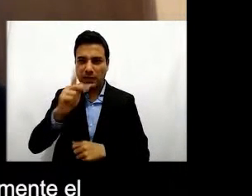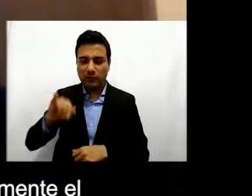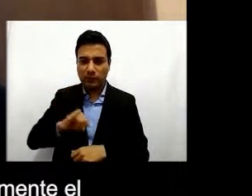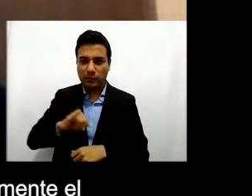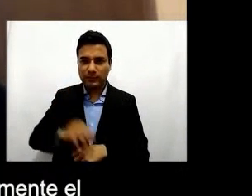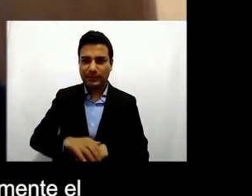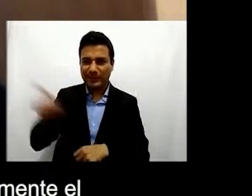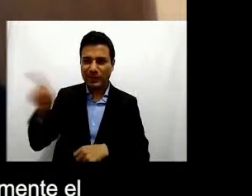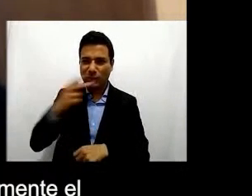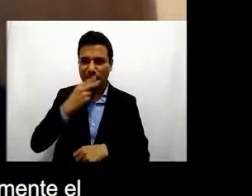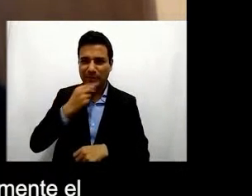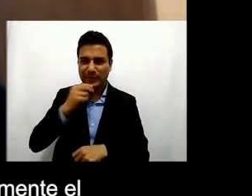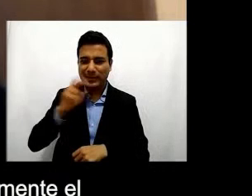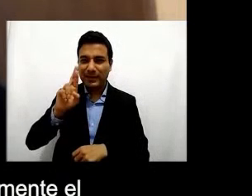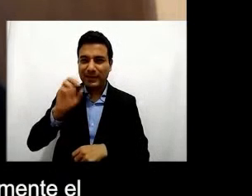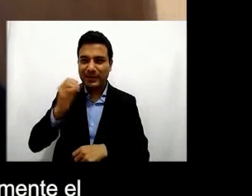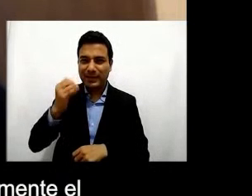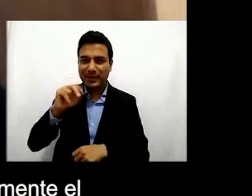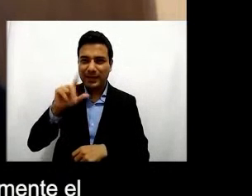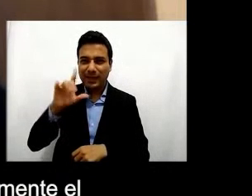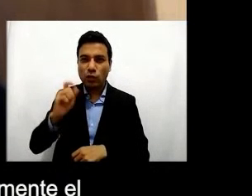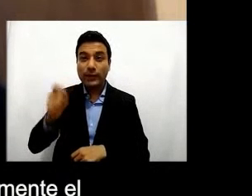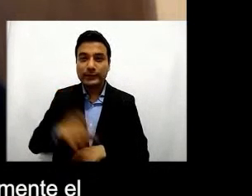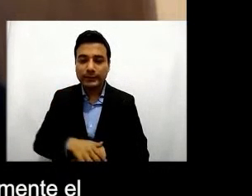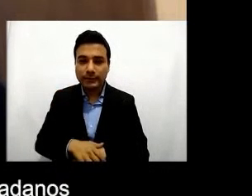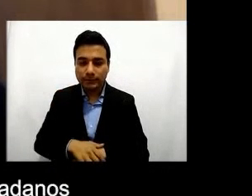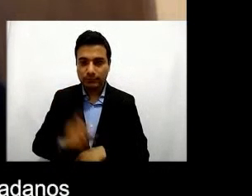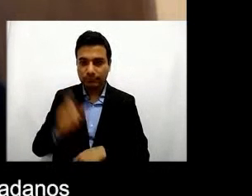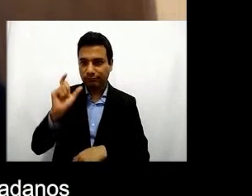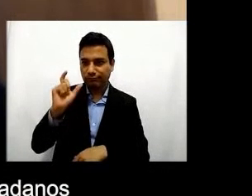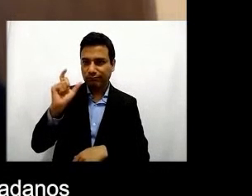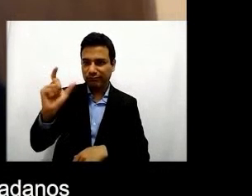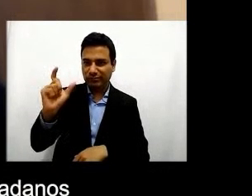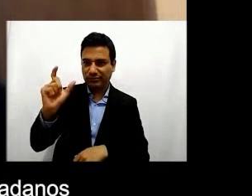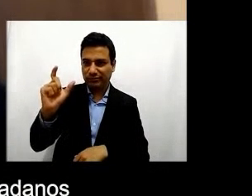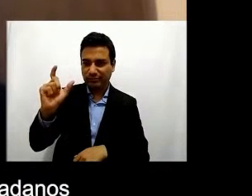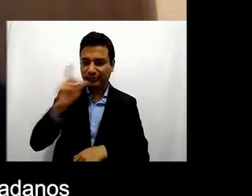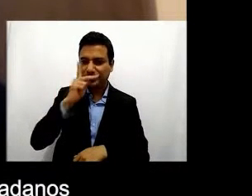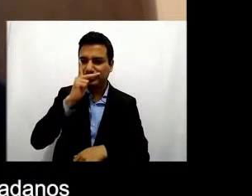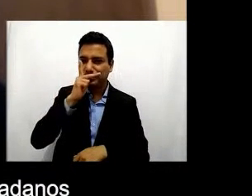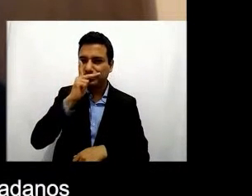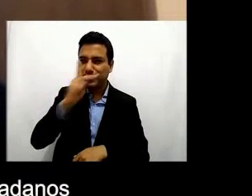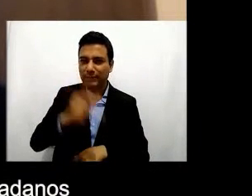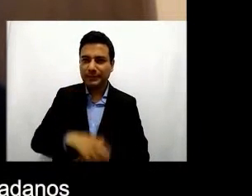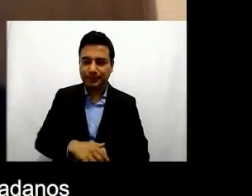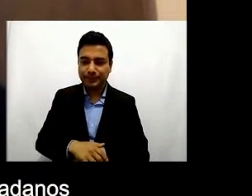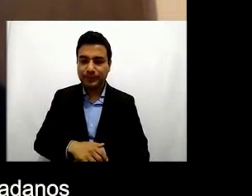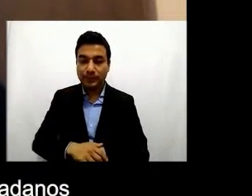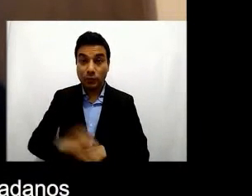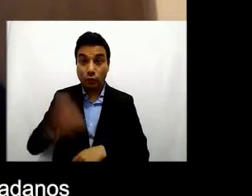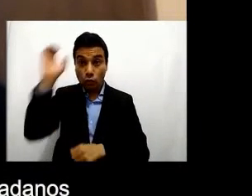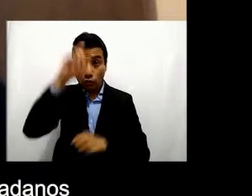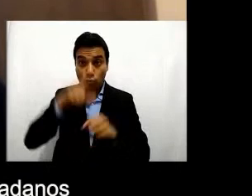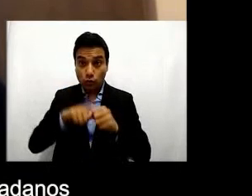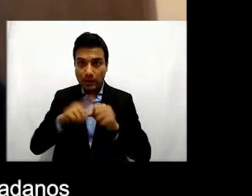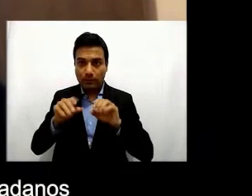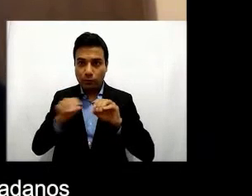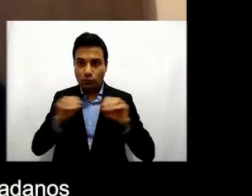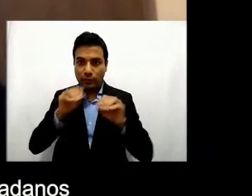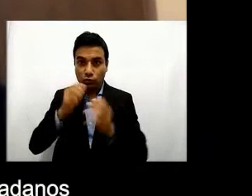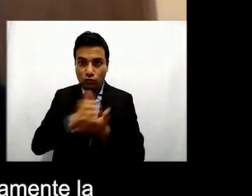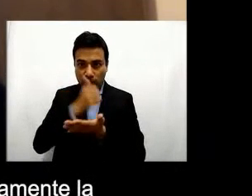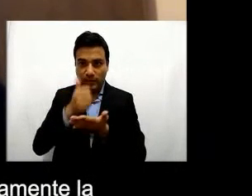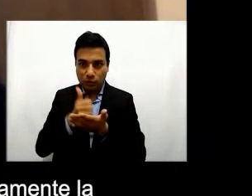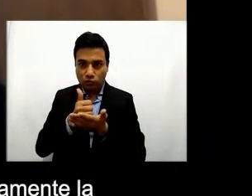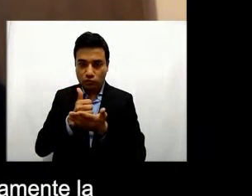de la Emergencia, que es justamente el término de emergencia, y hablaría de una cultura de los movimientos ciudadanos emergentes,